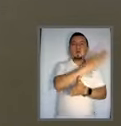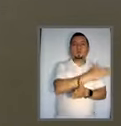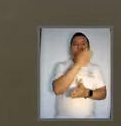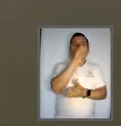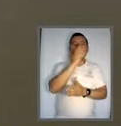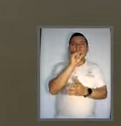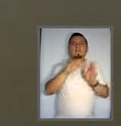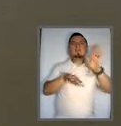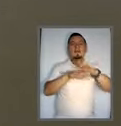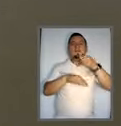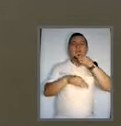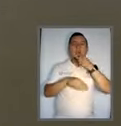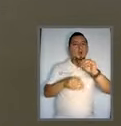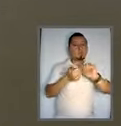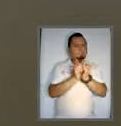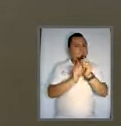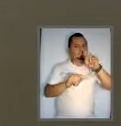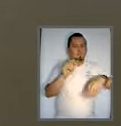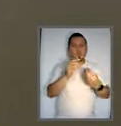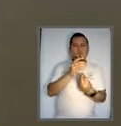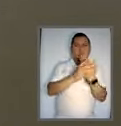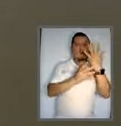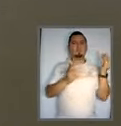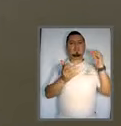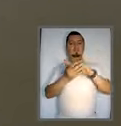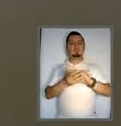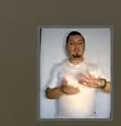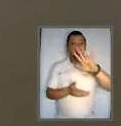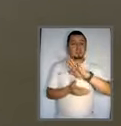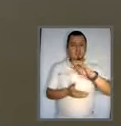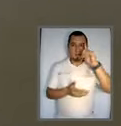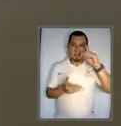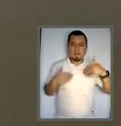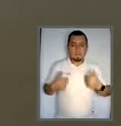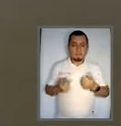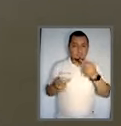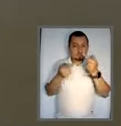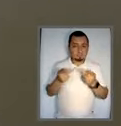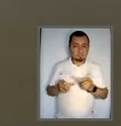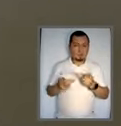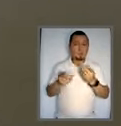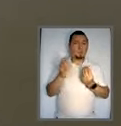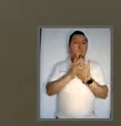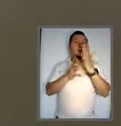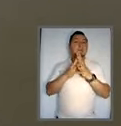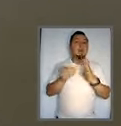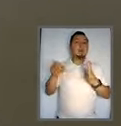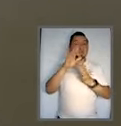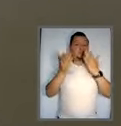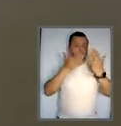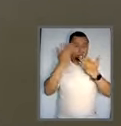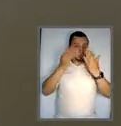las personas. Hoy estamos discutiendo a nivel federal, esta emergencia sanitaria nos tomó en la discusión de los nuevos planes y programas de